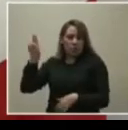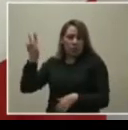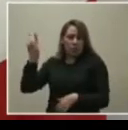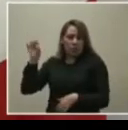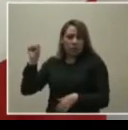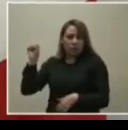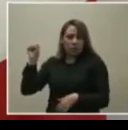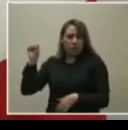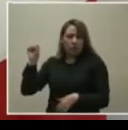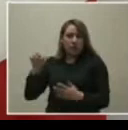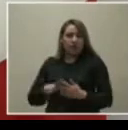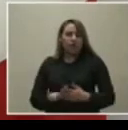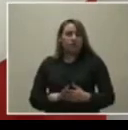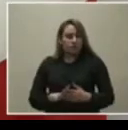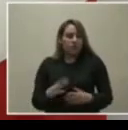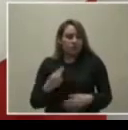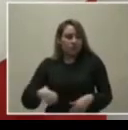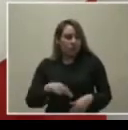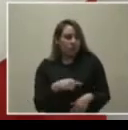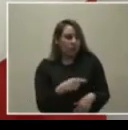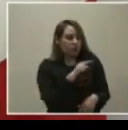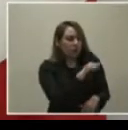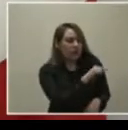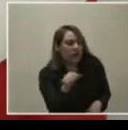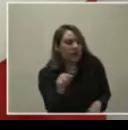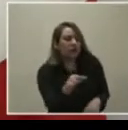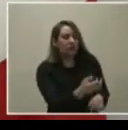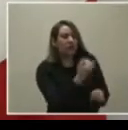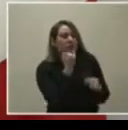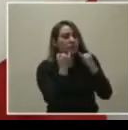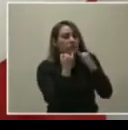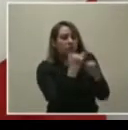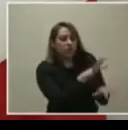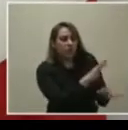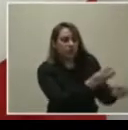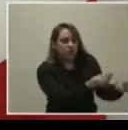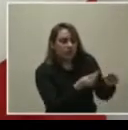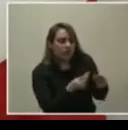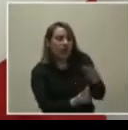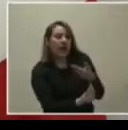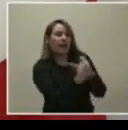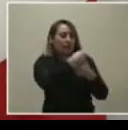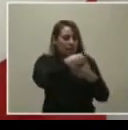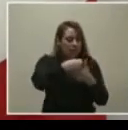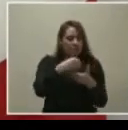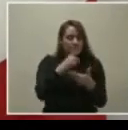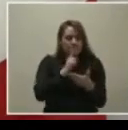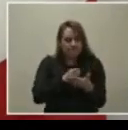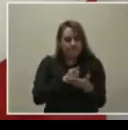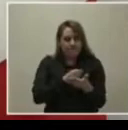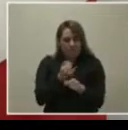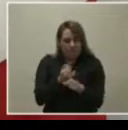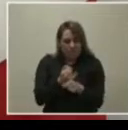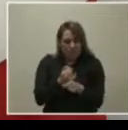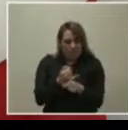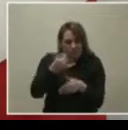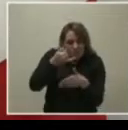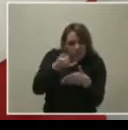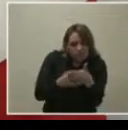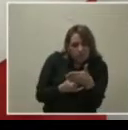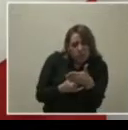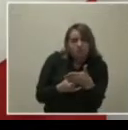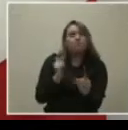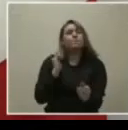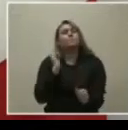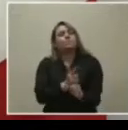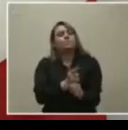situación de tener que agotar tanto esa línea como cualquier otra, la desarrollaremos de manera profesional y, por supuesto, en el momento oportuno se les